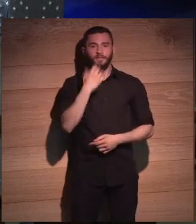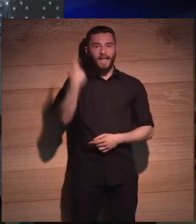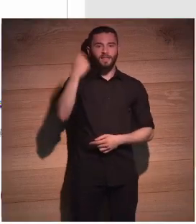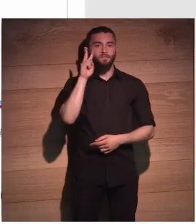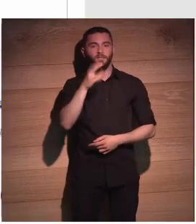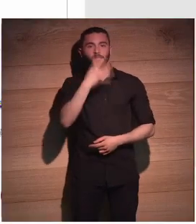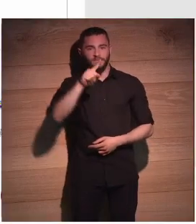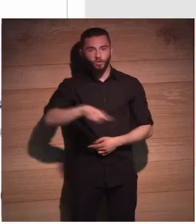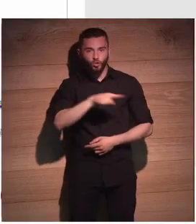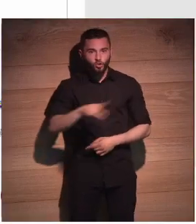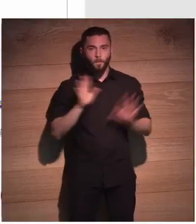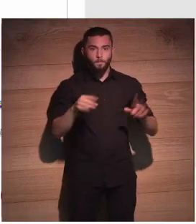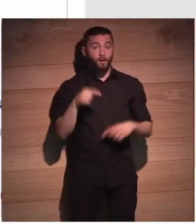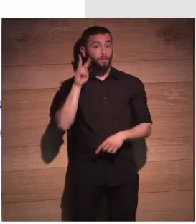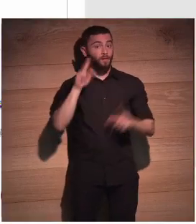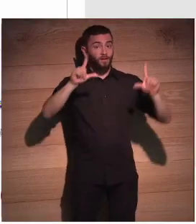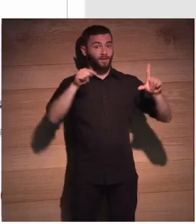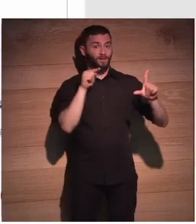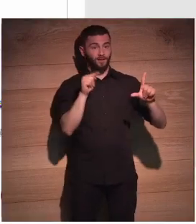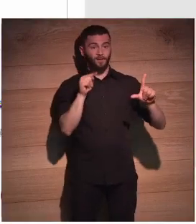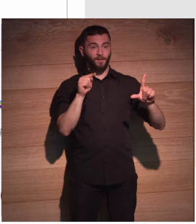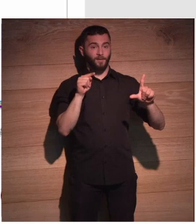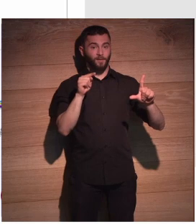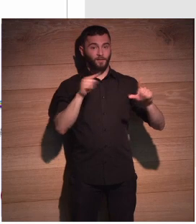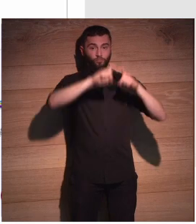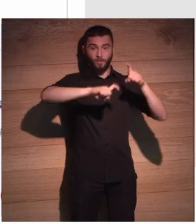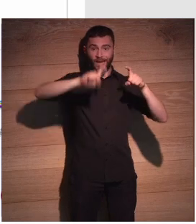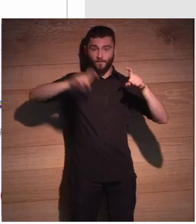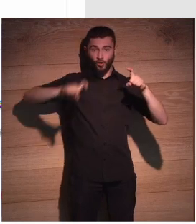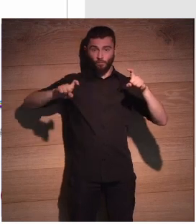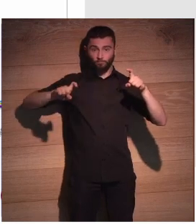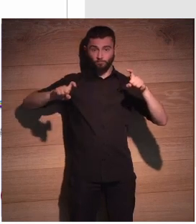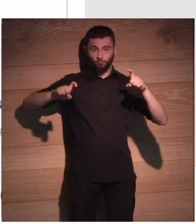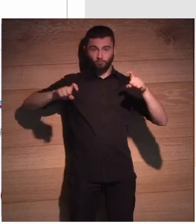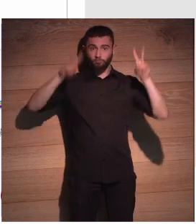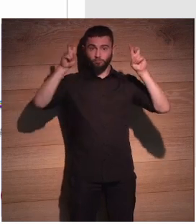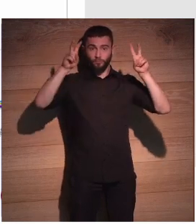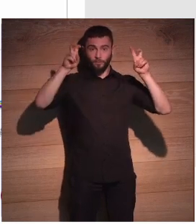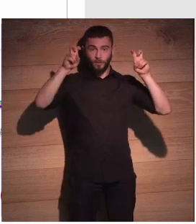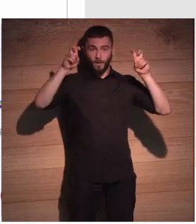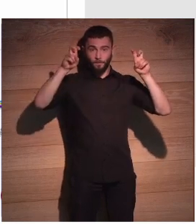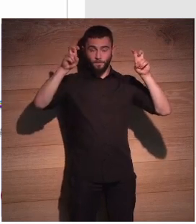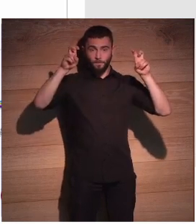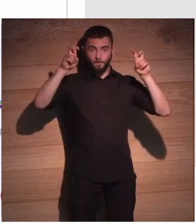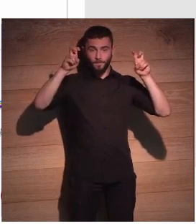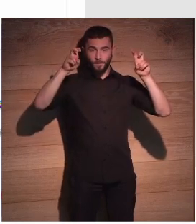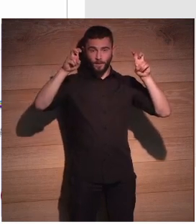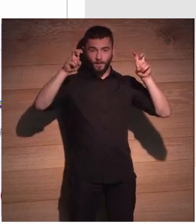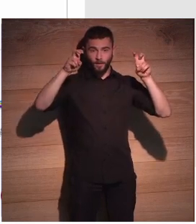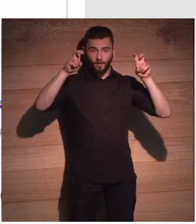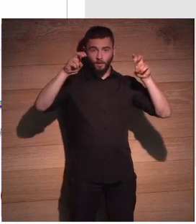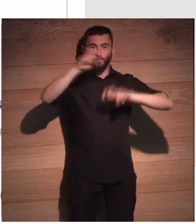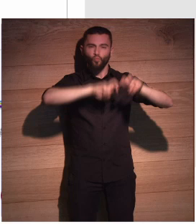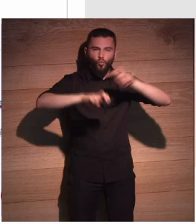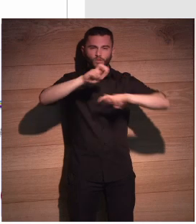atrás, pero es un gráfico sobre los índices de búsqueda,